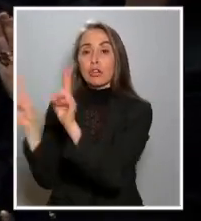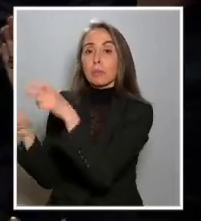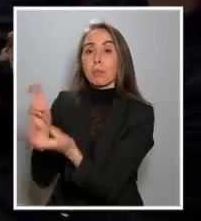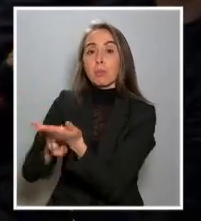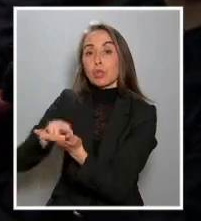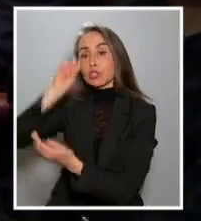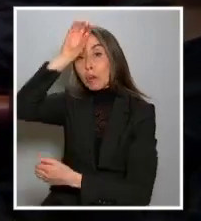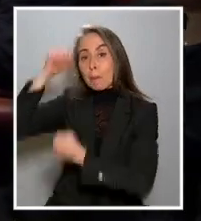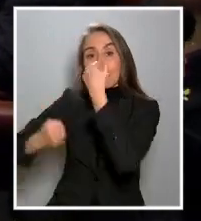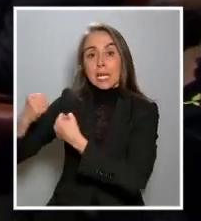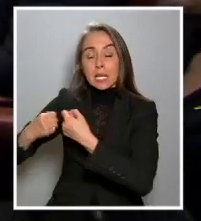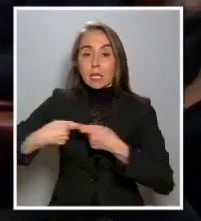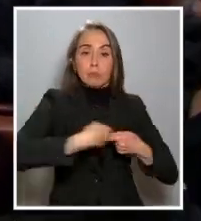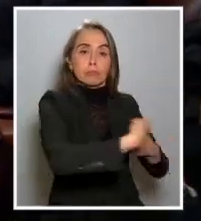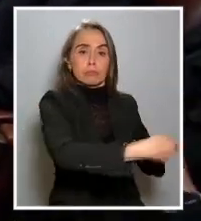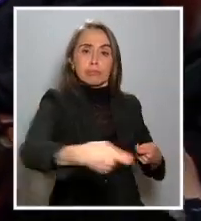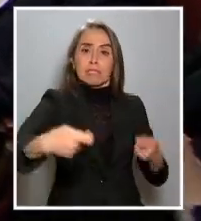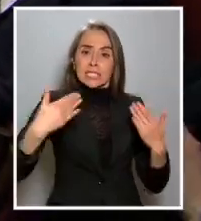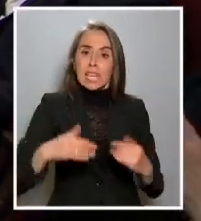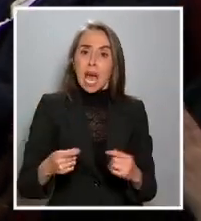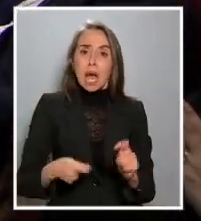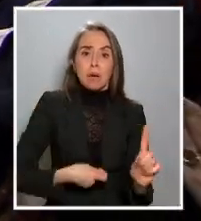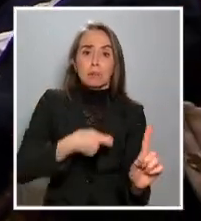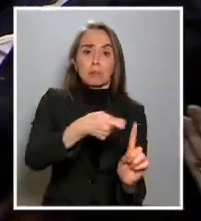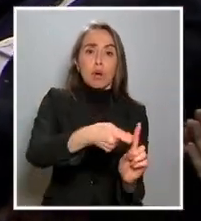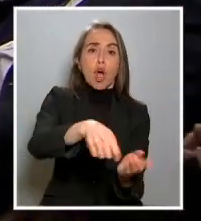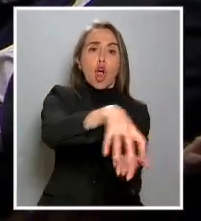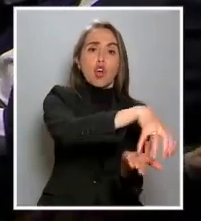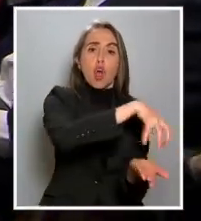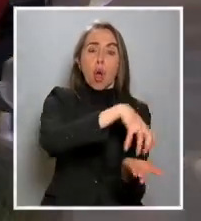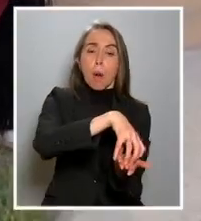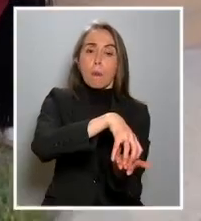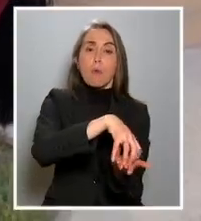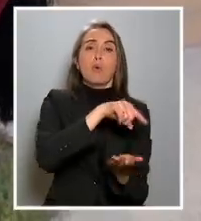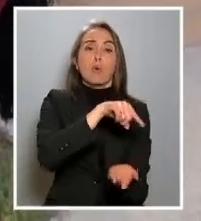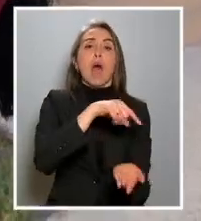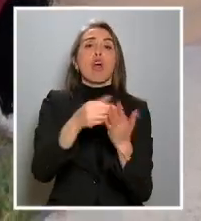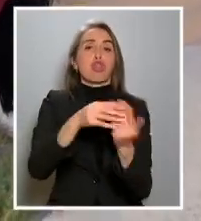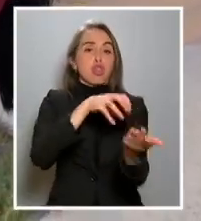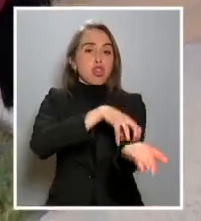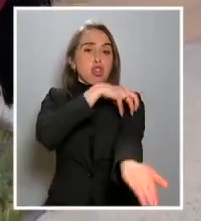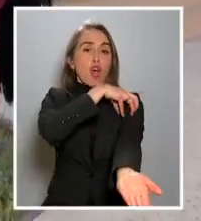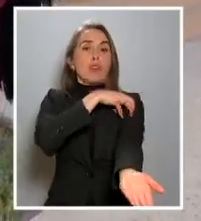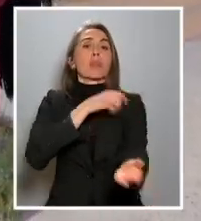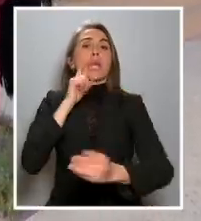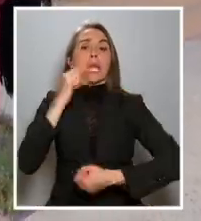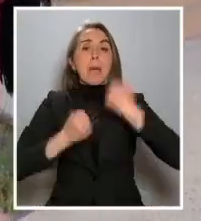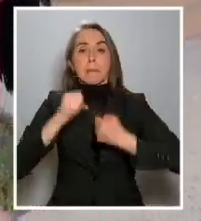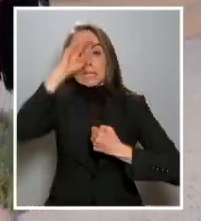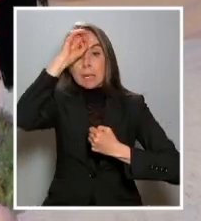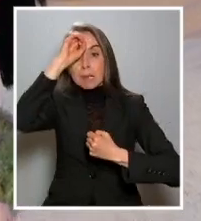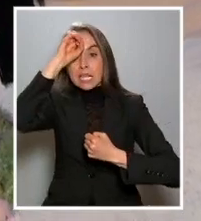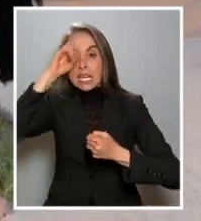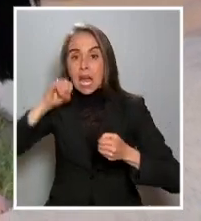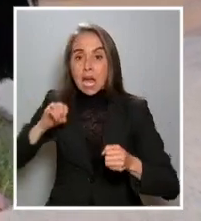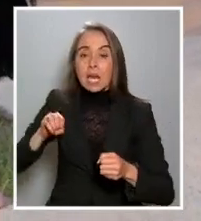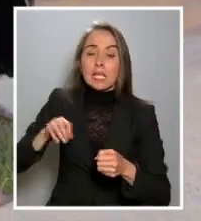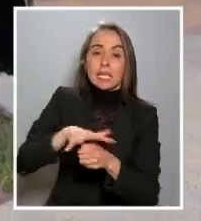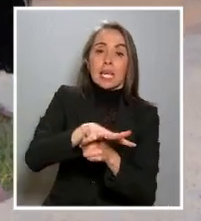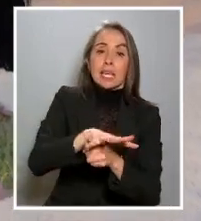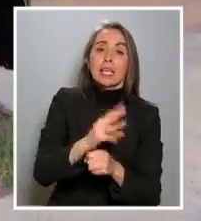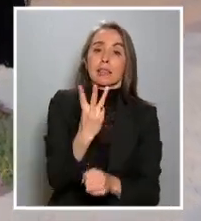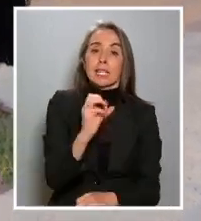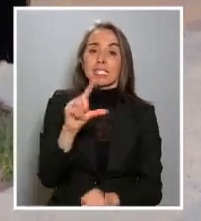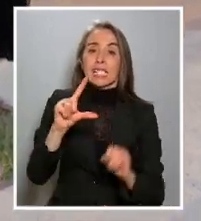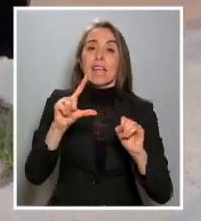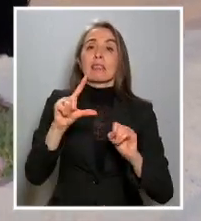royalty ya se están distribuyendo directamente a las comunas donde la actividad minera tiene impacto y también a 307 comunas